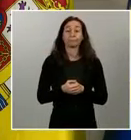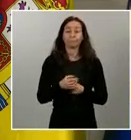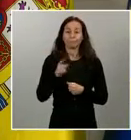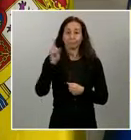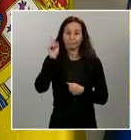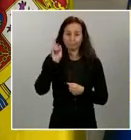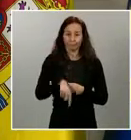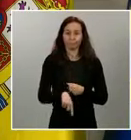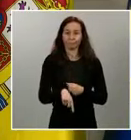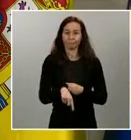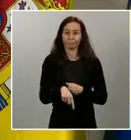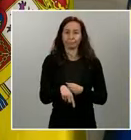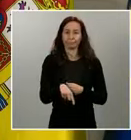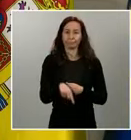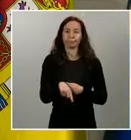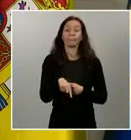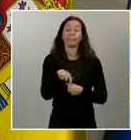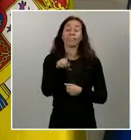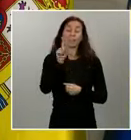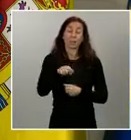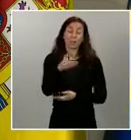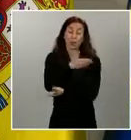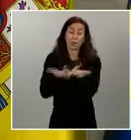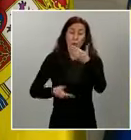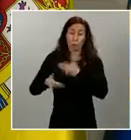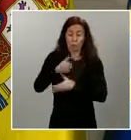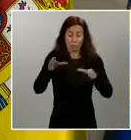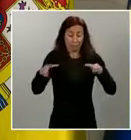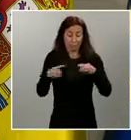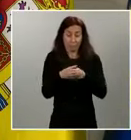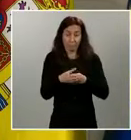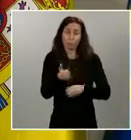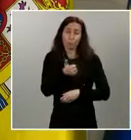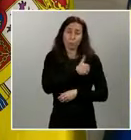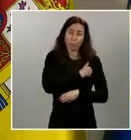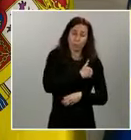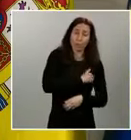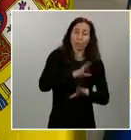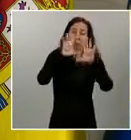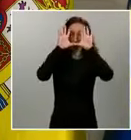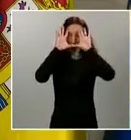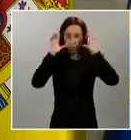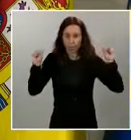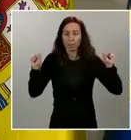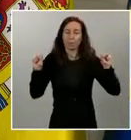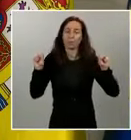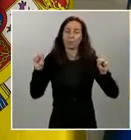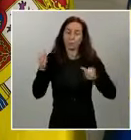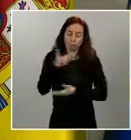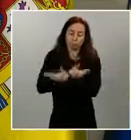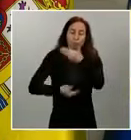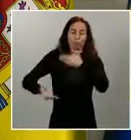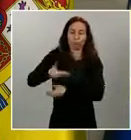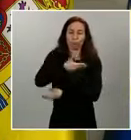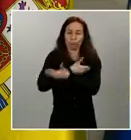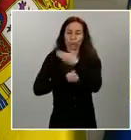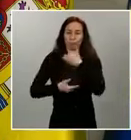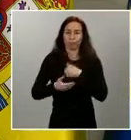la colaboración de los cuerpos y fuerzas de seguridad del Estado, de Guardia Civil y de Policía Nacional.